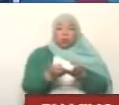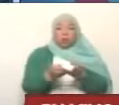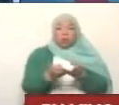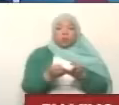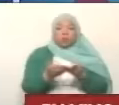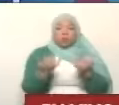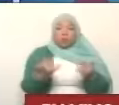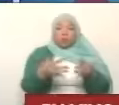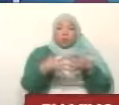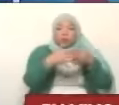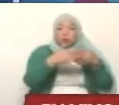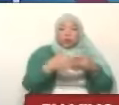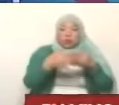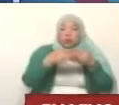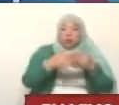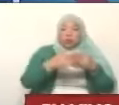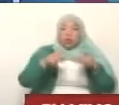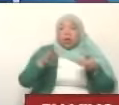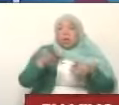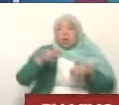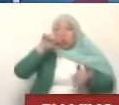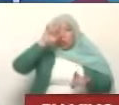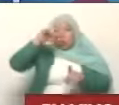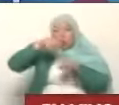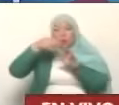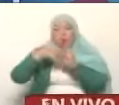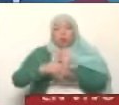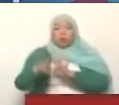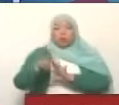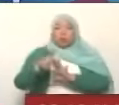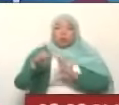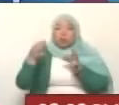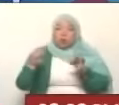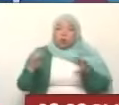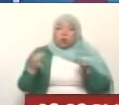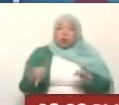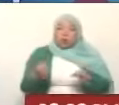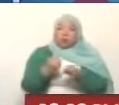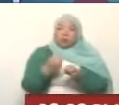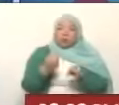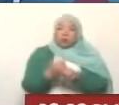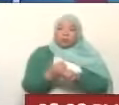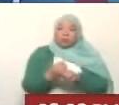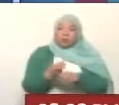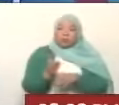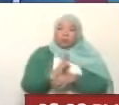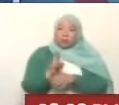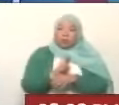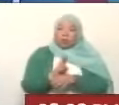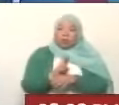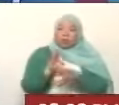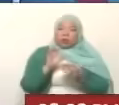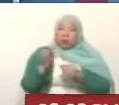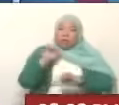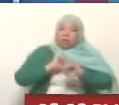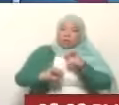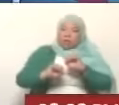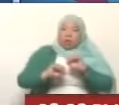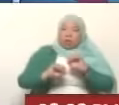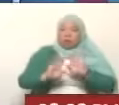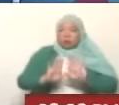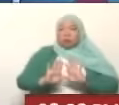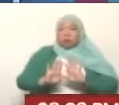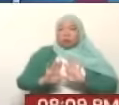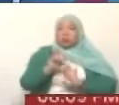Y ellos casi que pronostican que esta tendencia es inevitable de parar, irreversible.